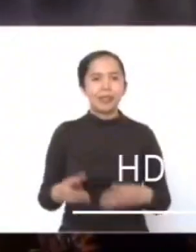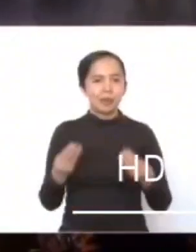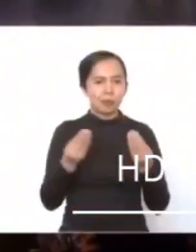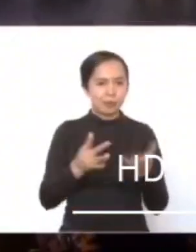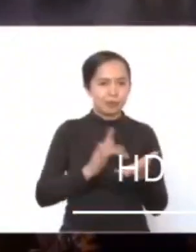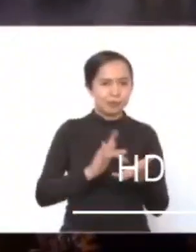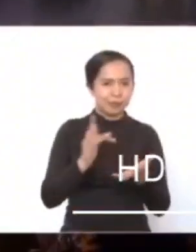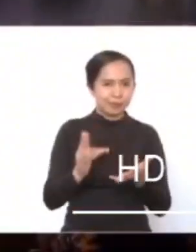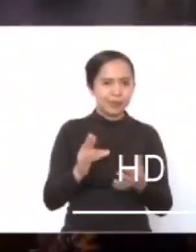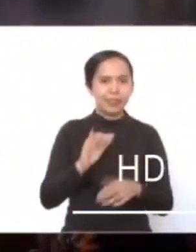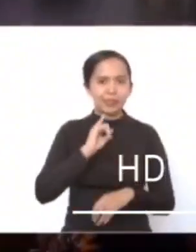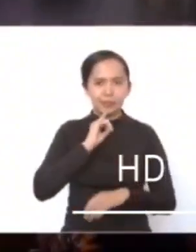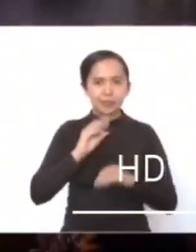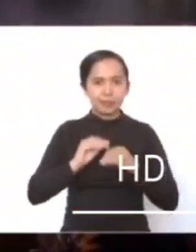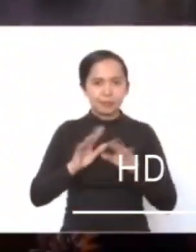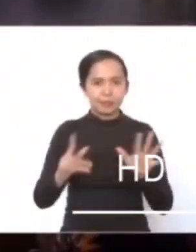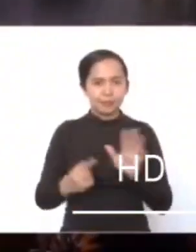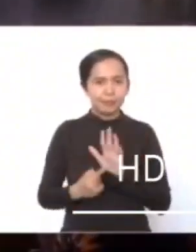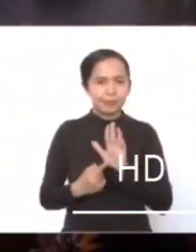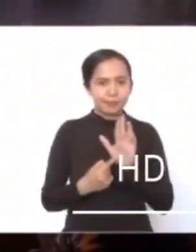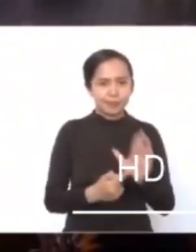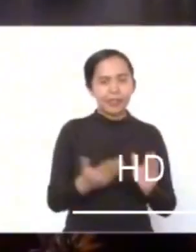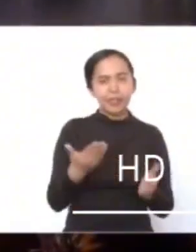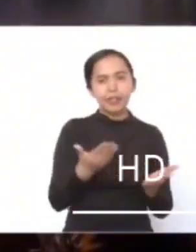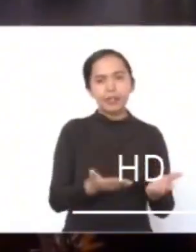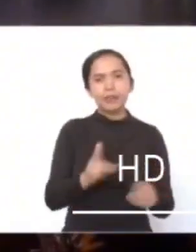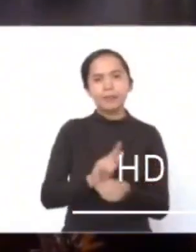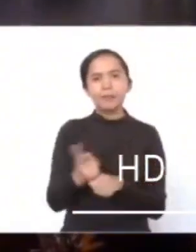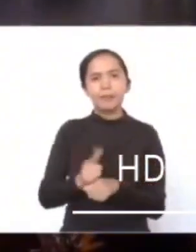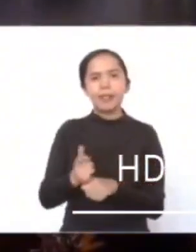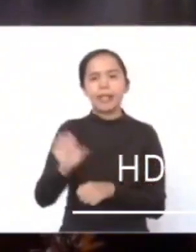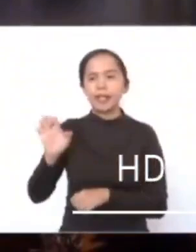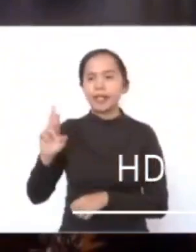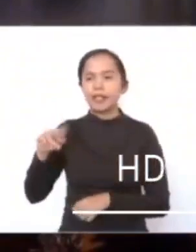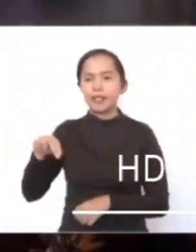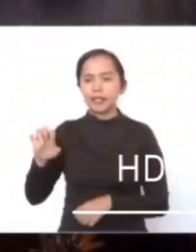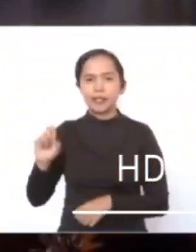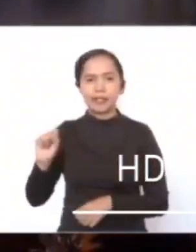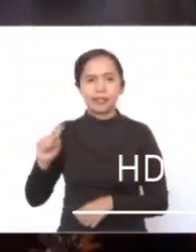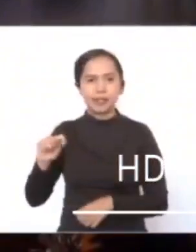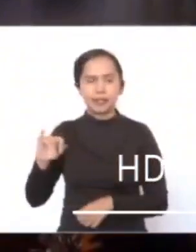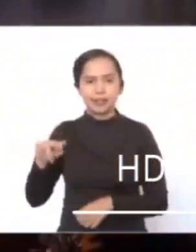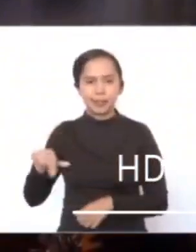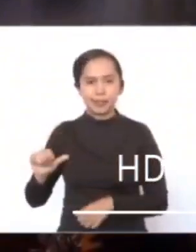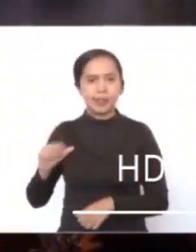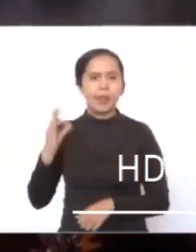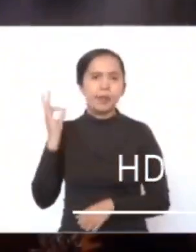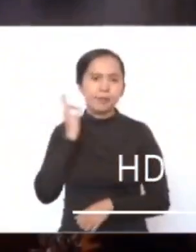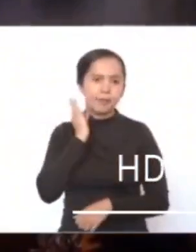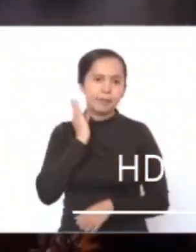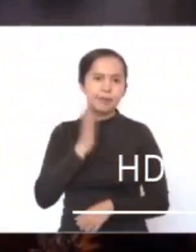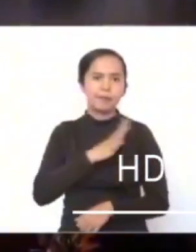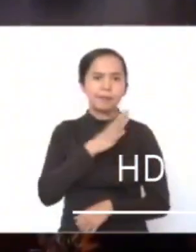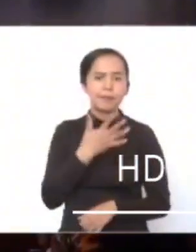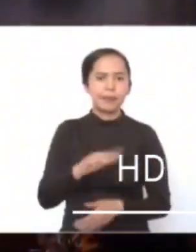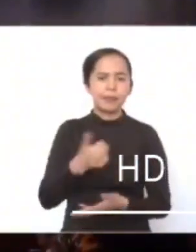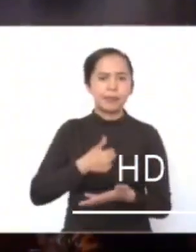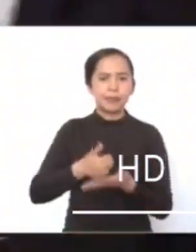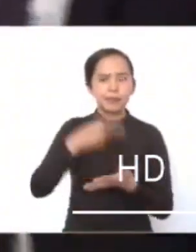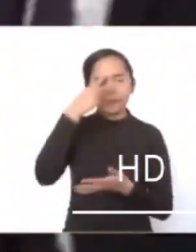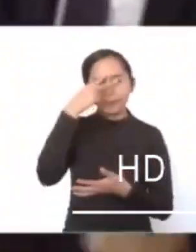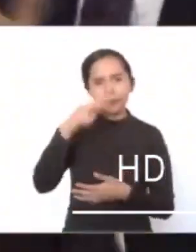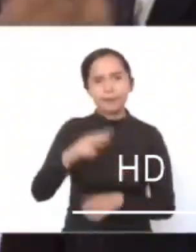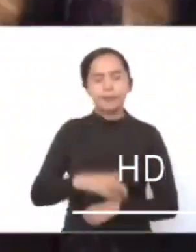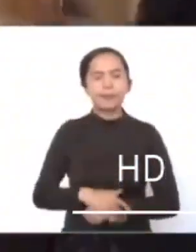Agradecemos el amplio informe que ha presentado la licenciada Ernestina Godoy Ramos, Fiscal General de Justicia de la Ciudad